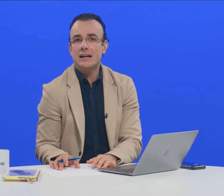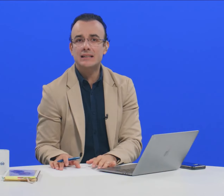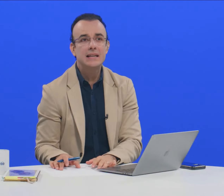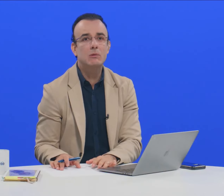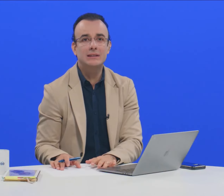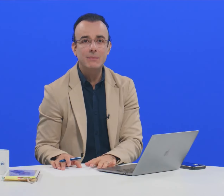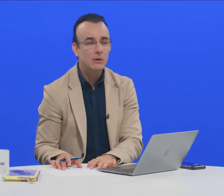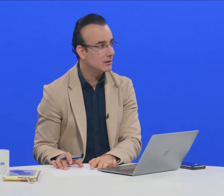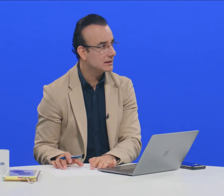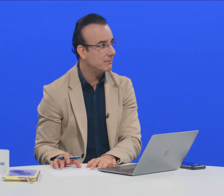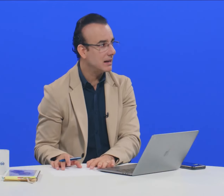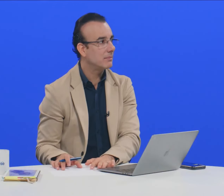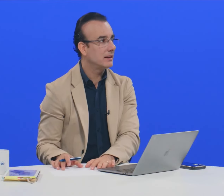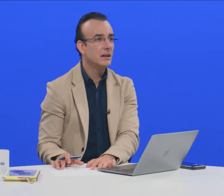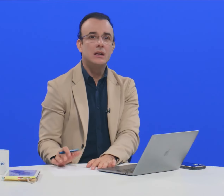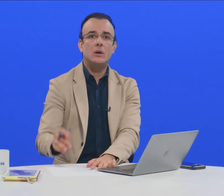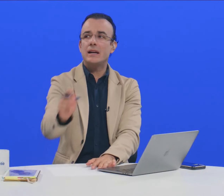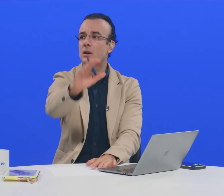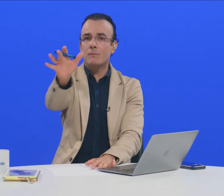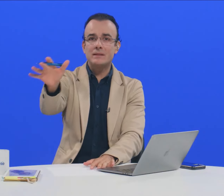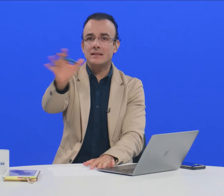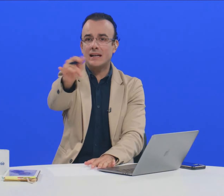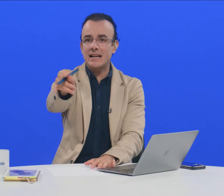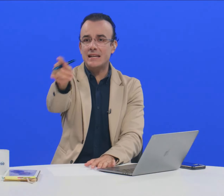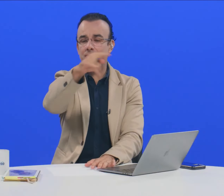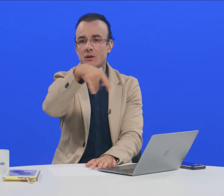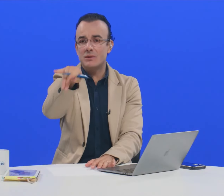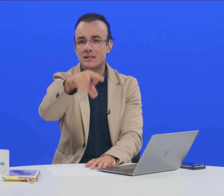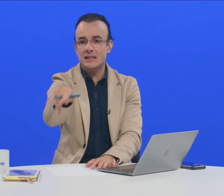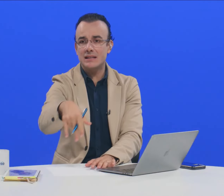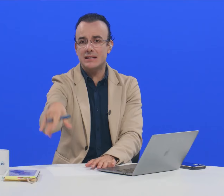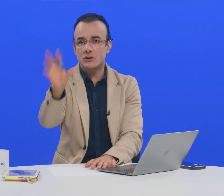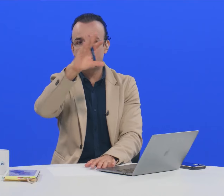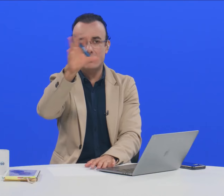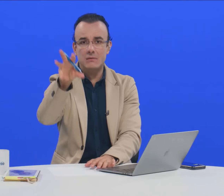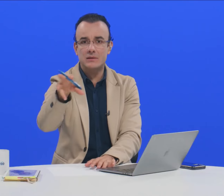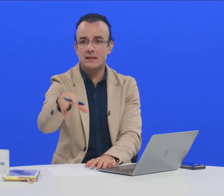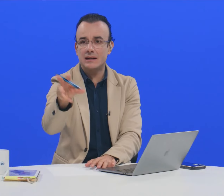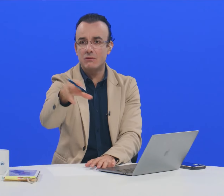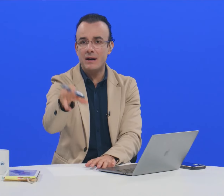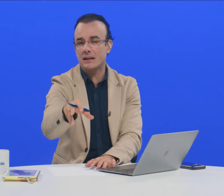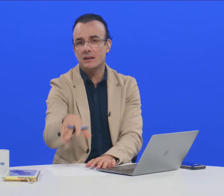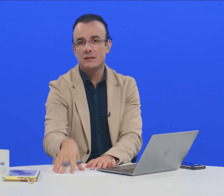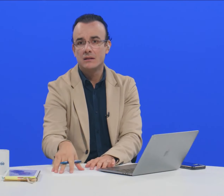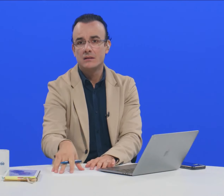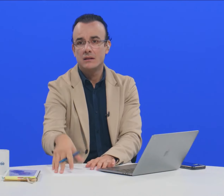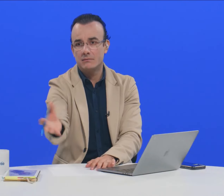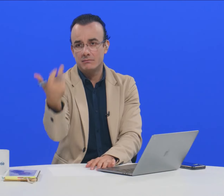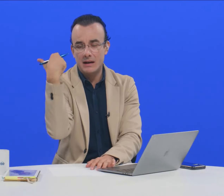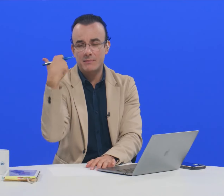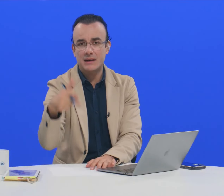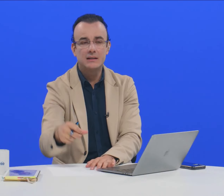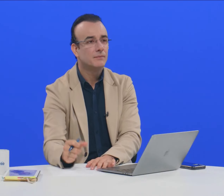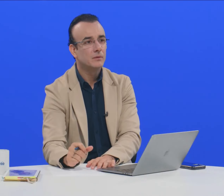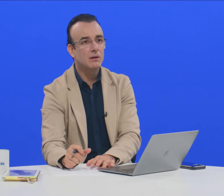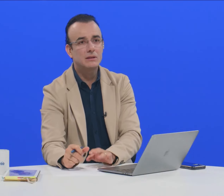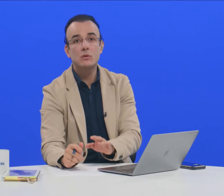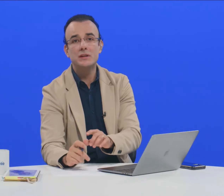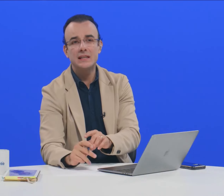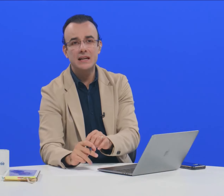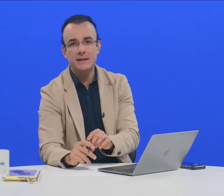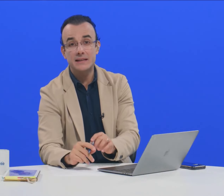Y a una casa ahí en Cuauhtémoc o en Iztapalapa y, oye, no, pues esta casa, como es interés de la nación, porque vamos a hacer aquí un parque. Venga para acá,